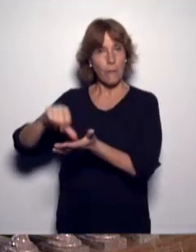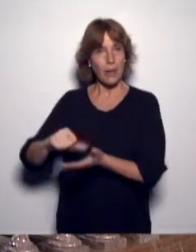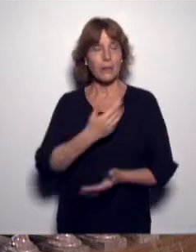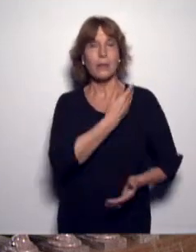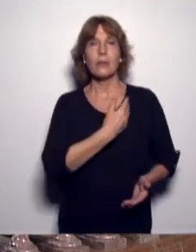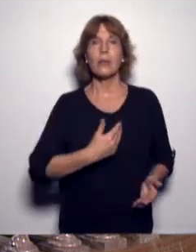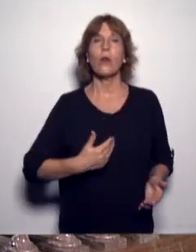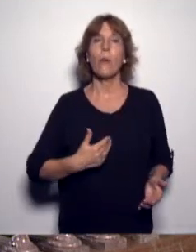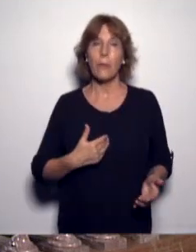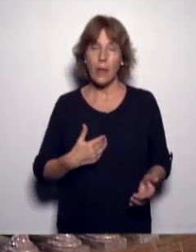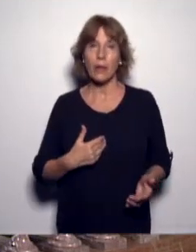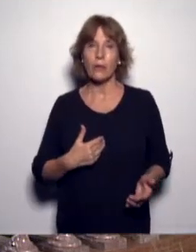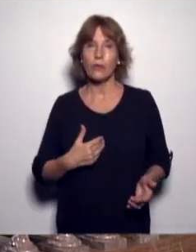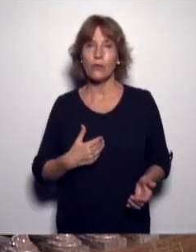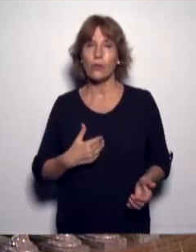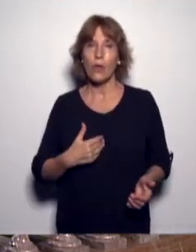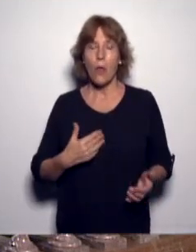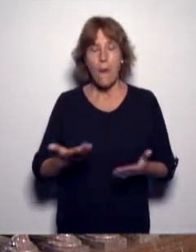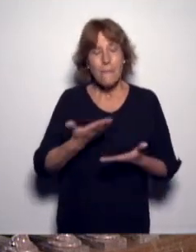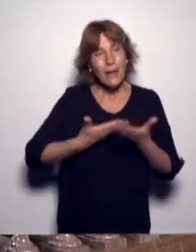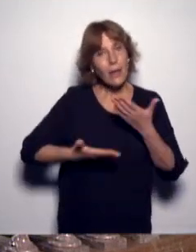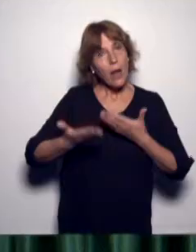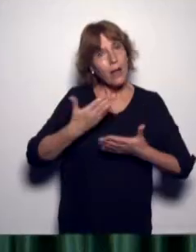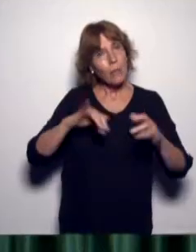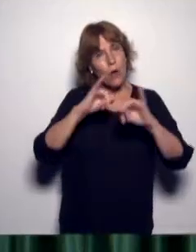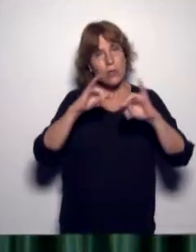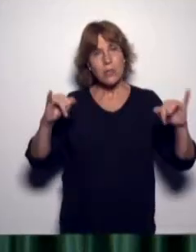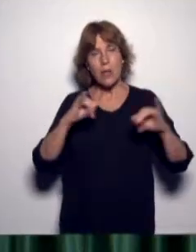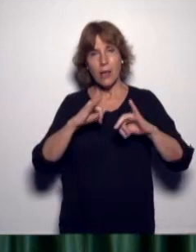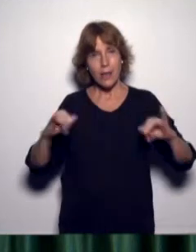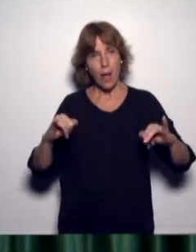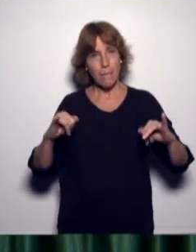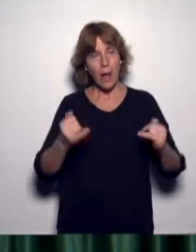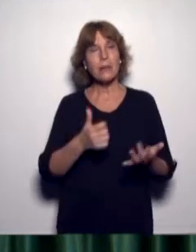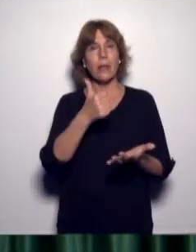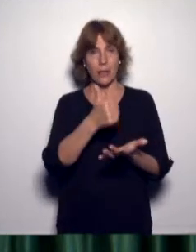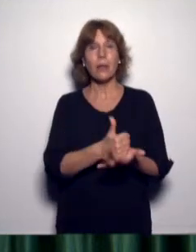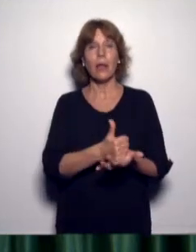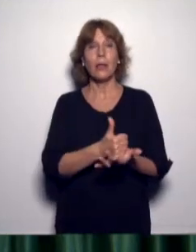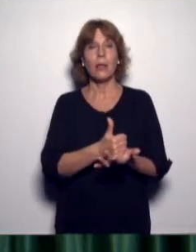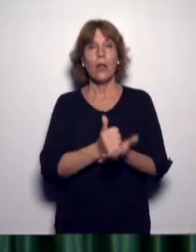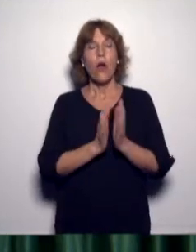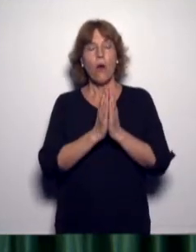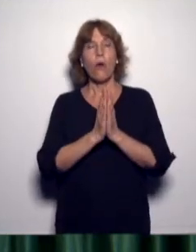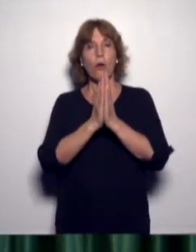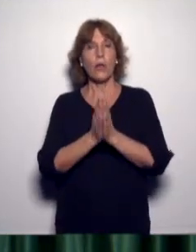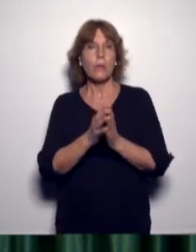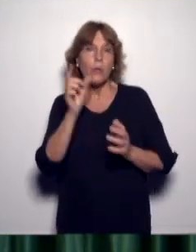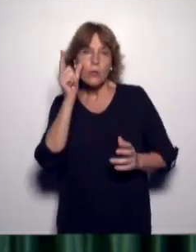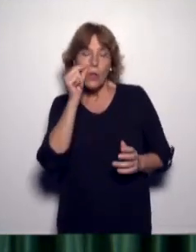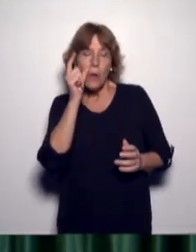sus gobiernos, para que la concordia y la paz sea el motivo central de su existencia.